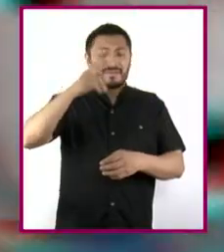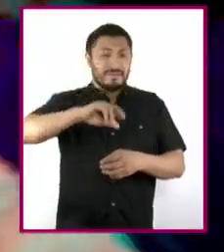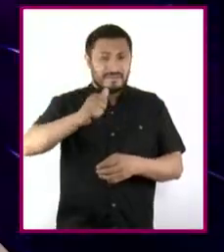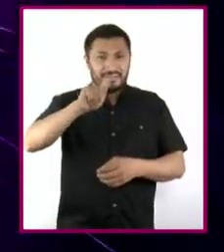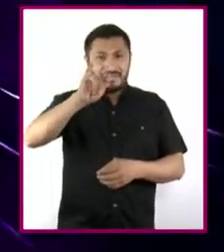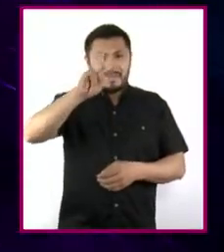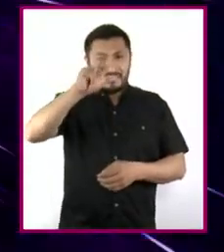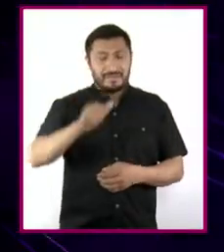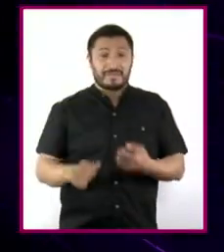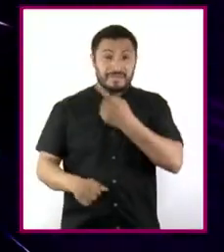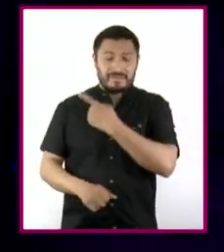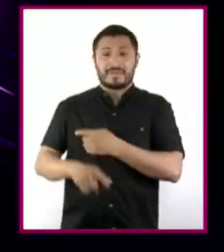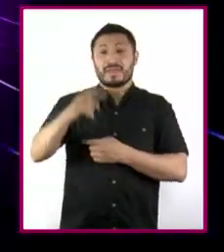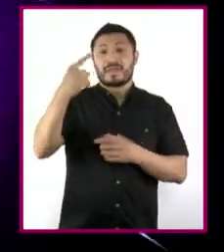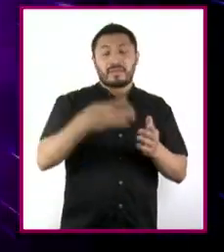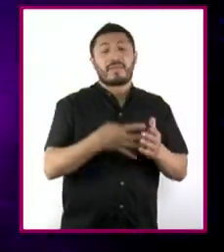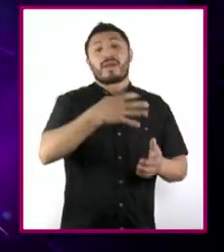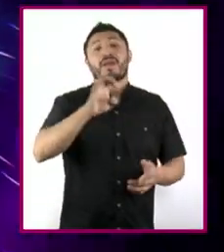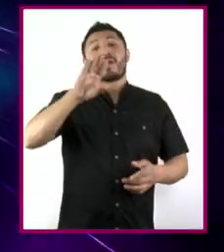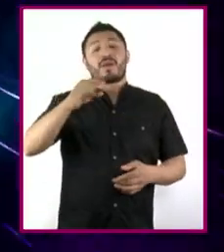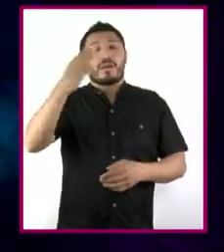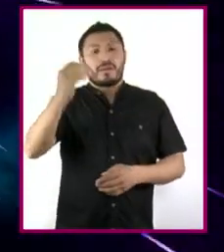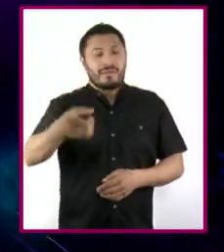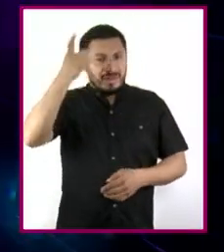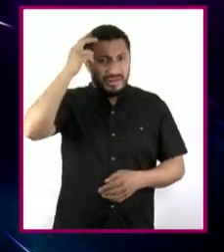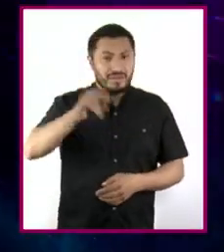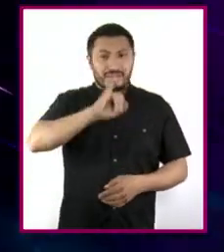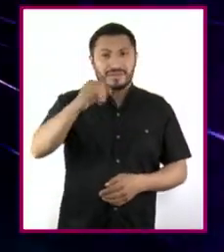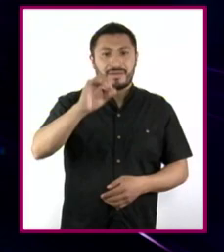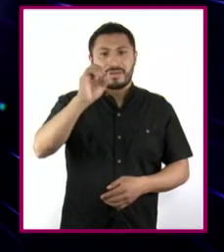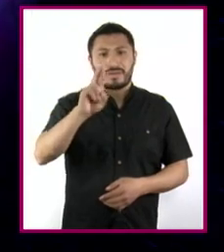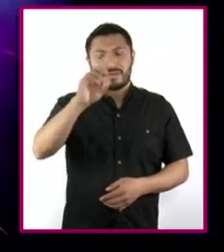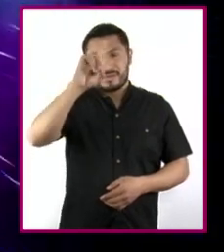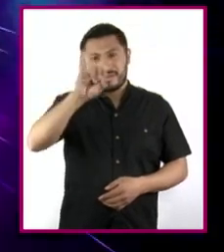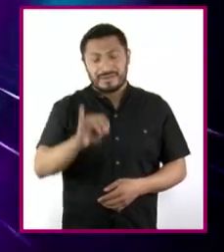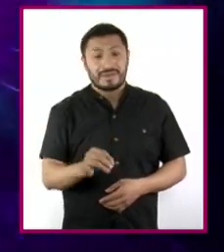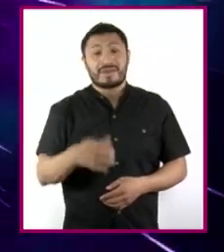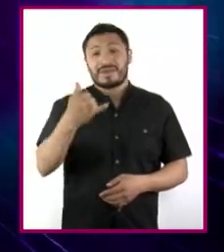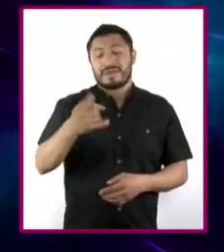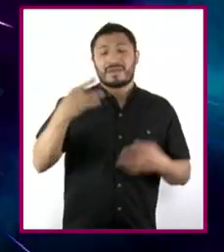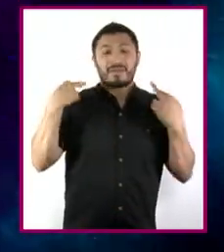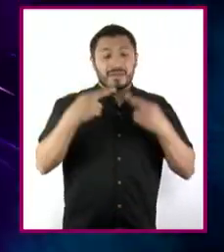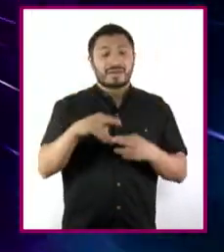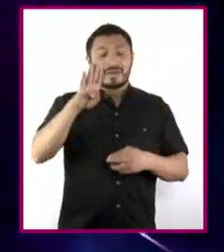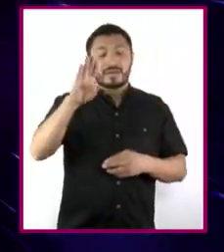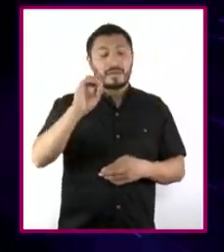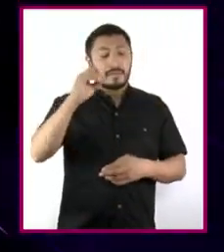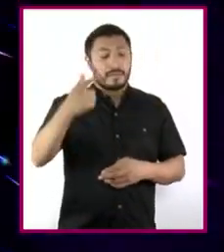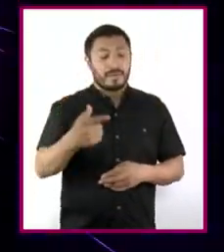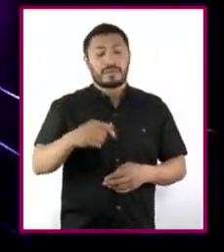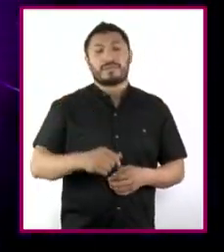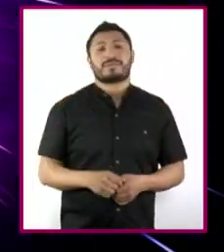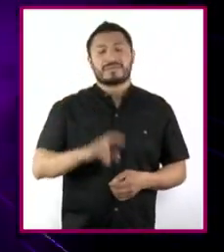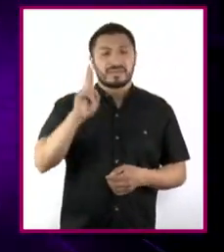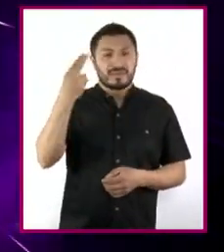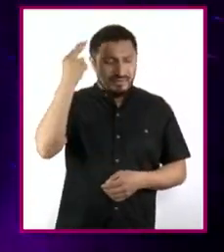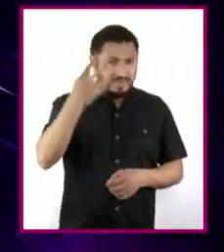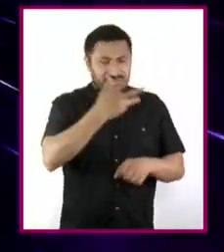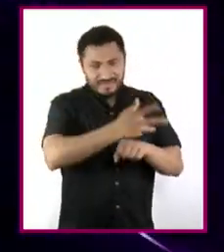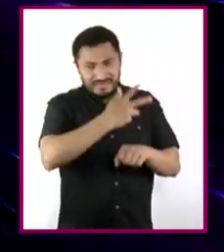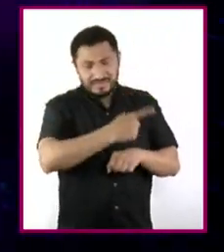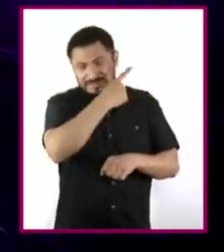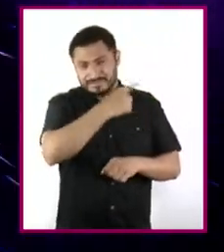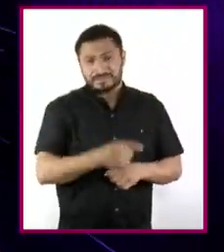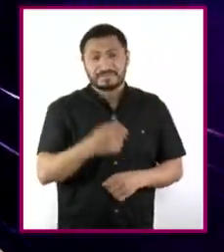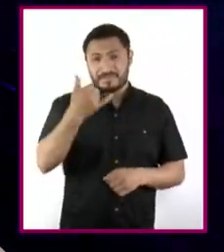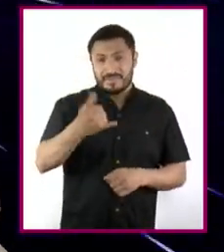En 1999, el doctor Jordi Puig Sauri y el profesor Bog Twix, de la Universidad Estatal de California